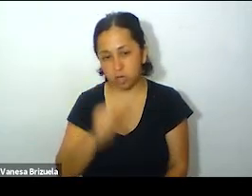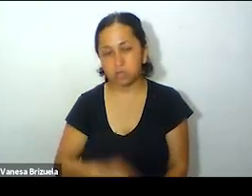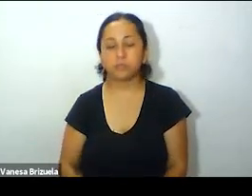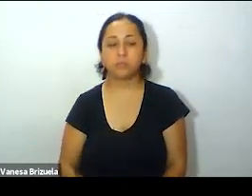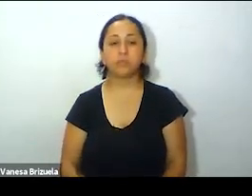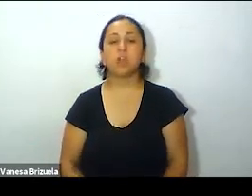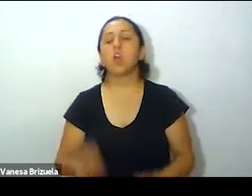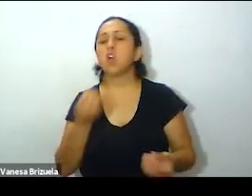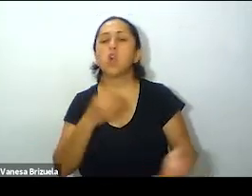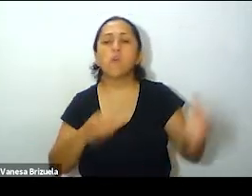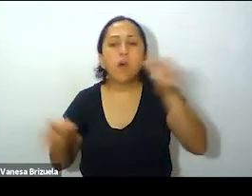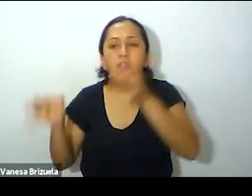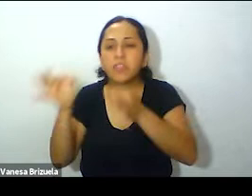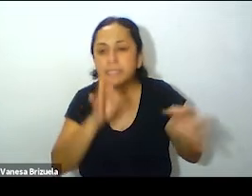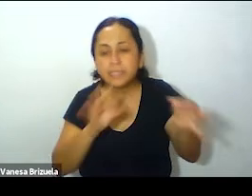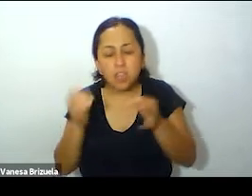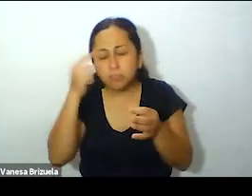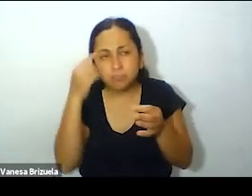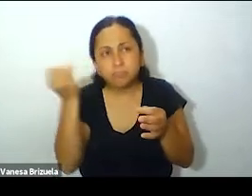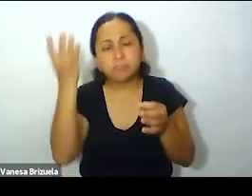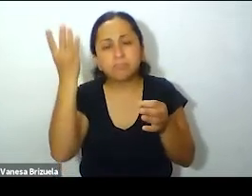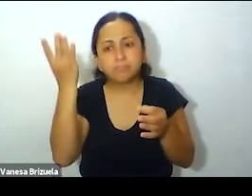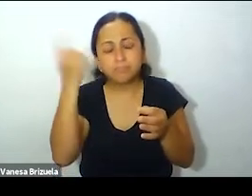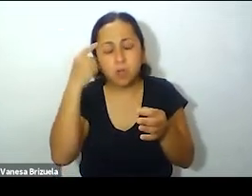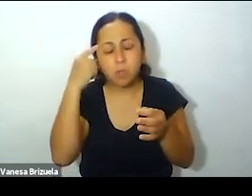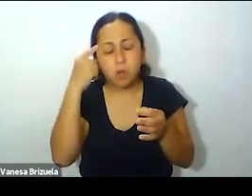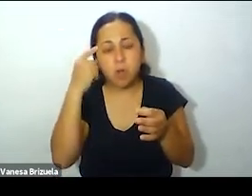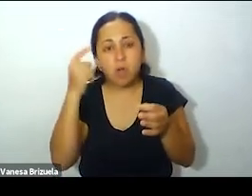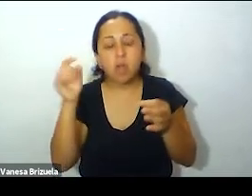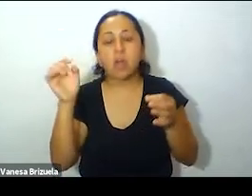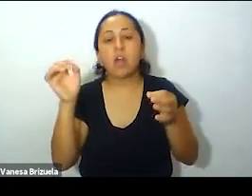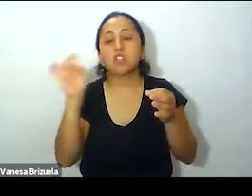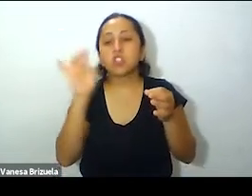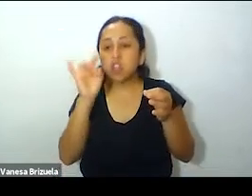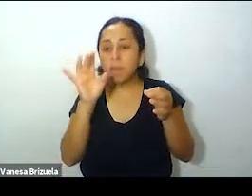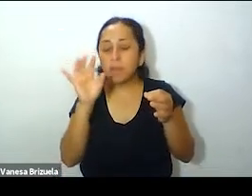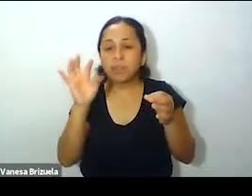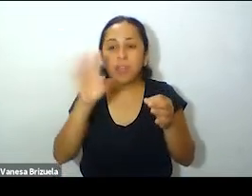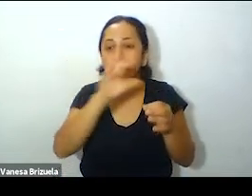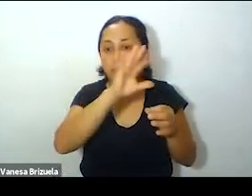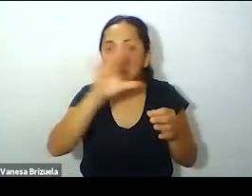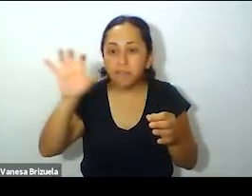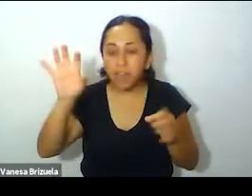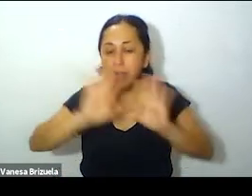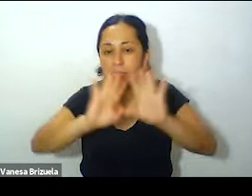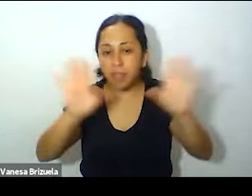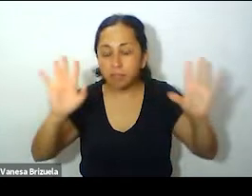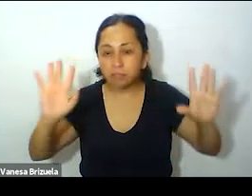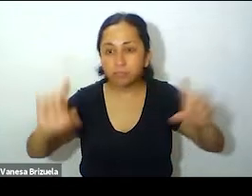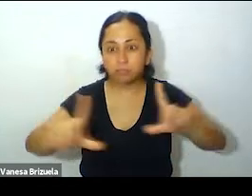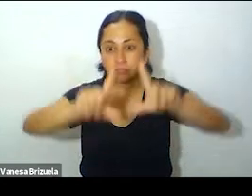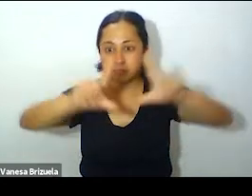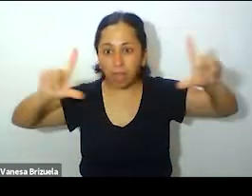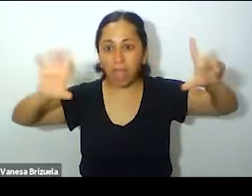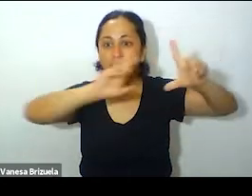¿Cómo creamos diseños donde la tipografía esté como imagen? Donde sea protagonista la